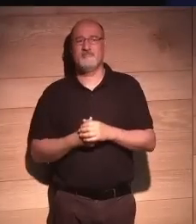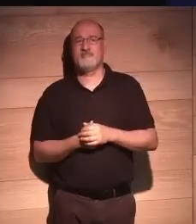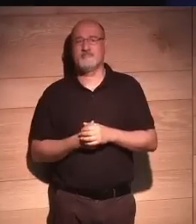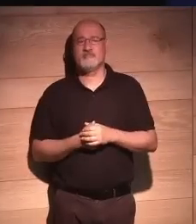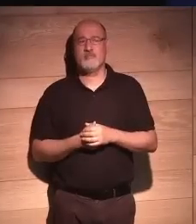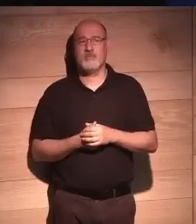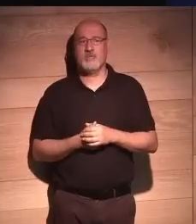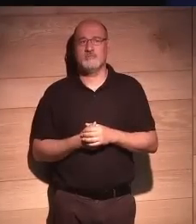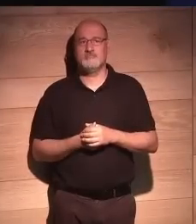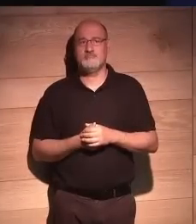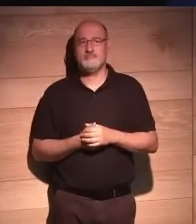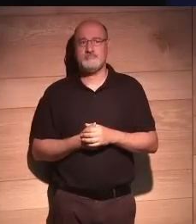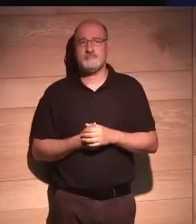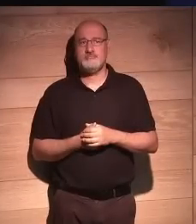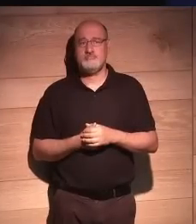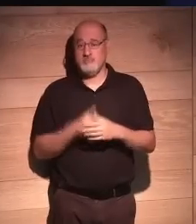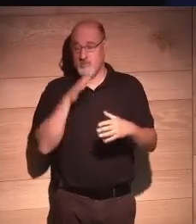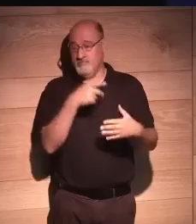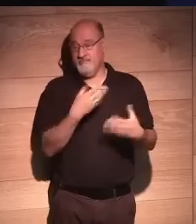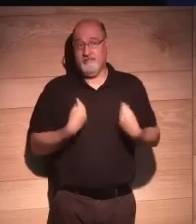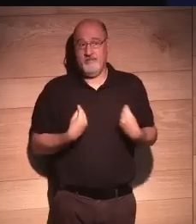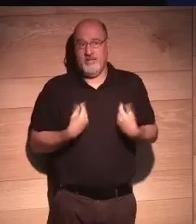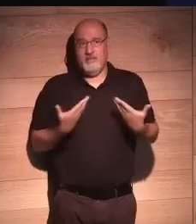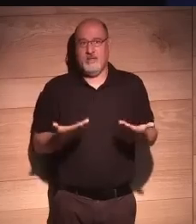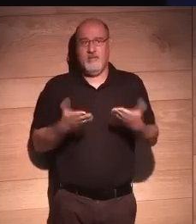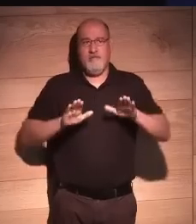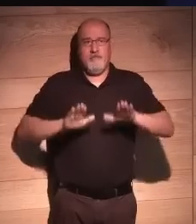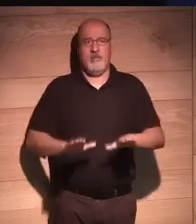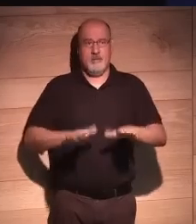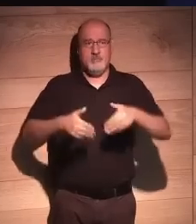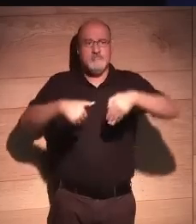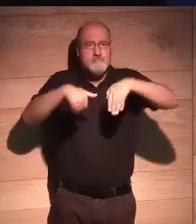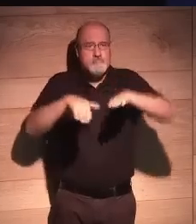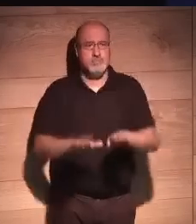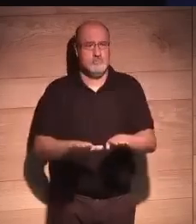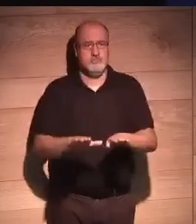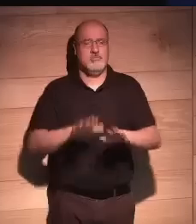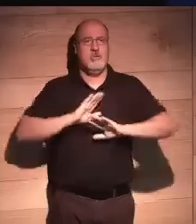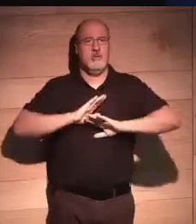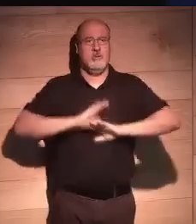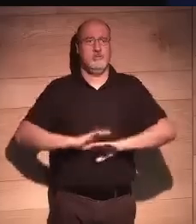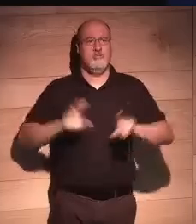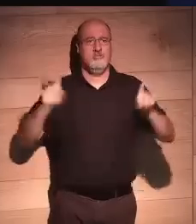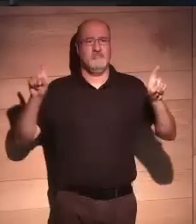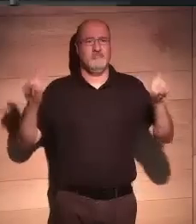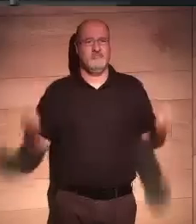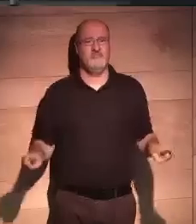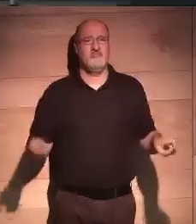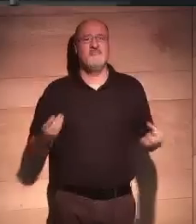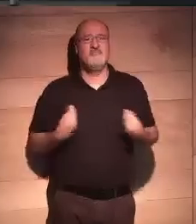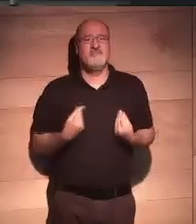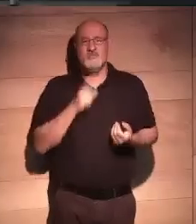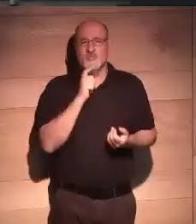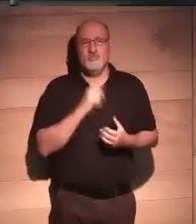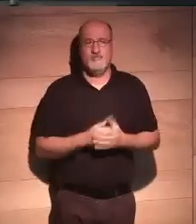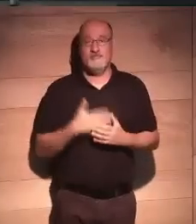era muy grande. ¿Cómo vives tú esa especie de parón, esa calma que viene después de esa...